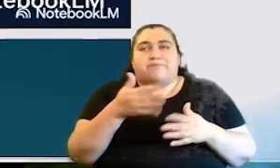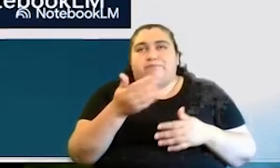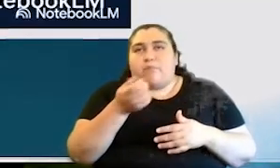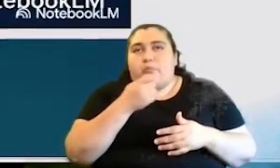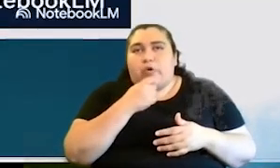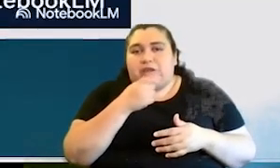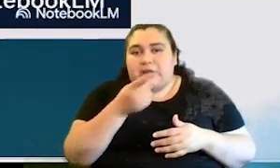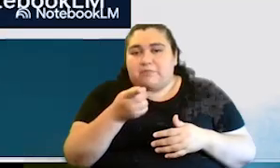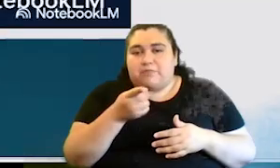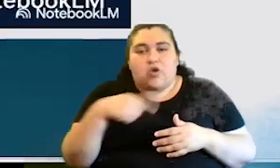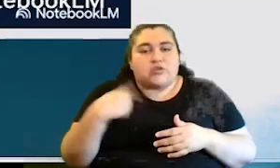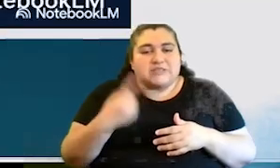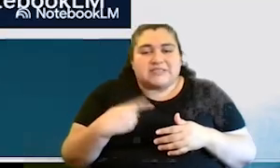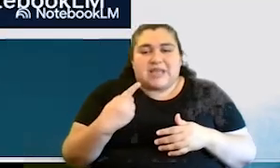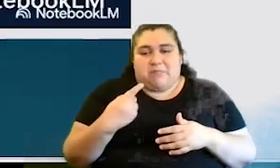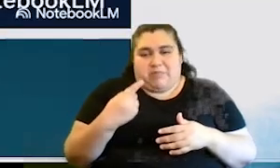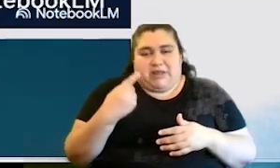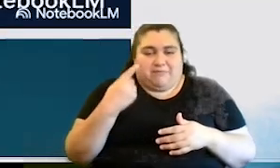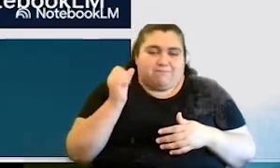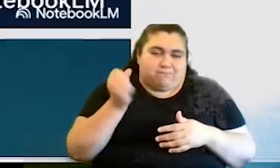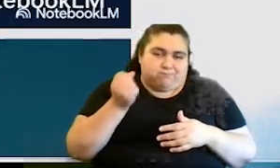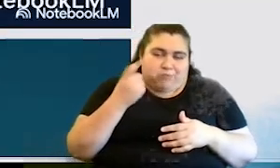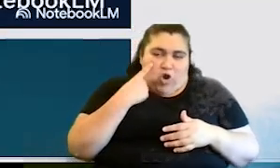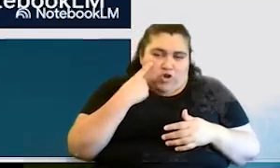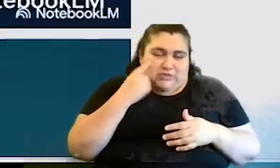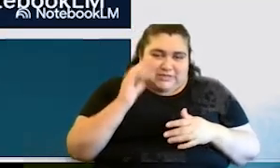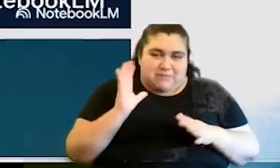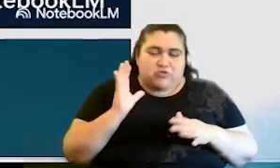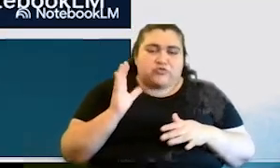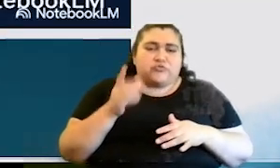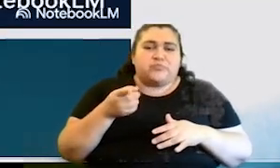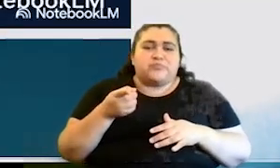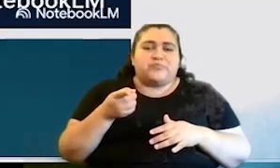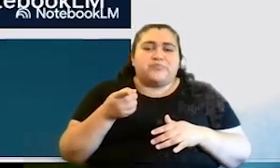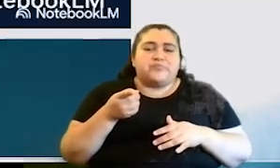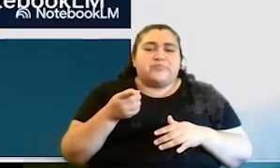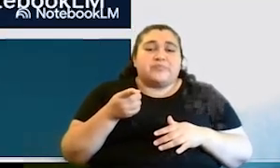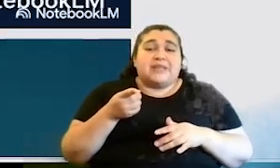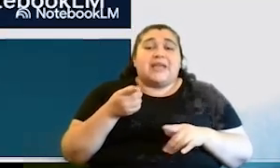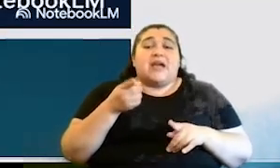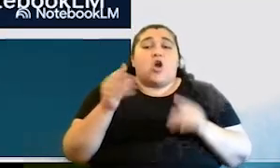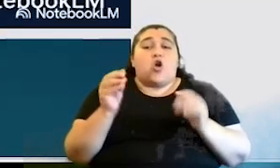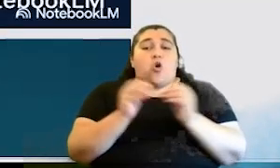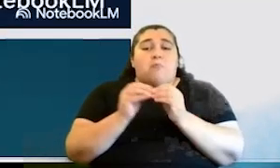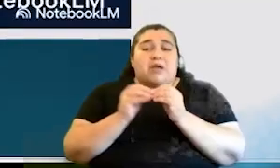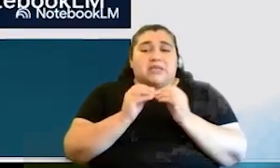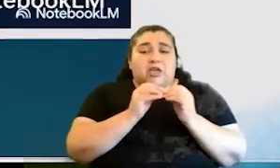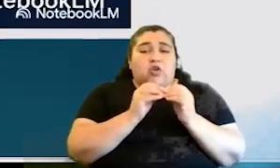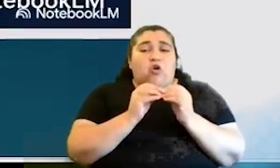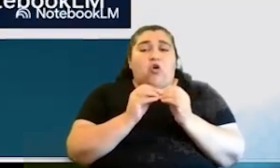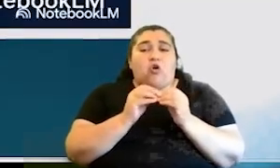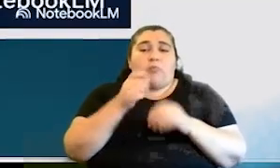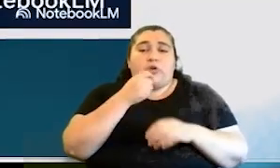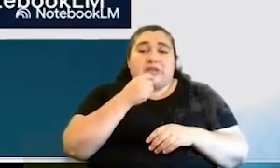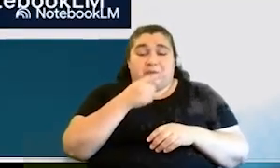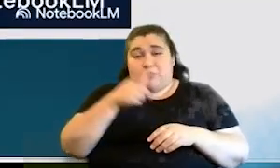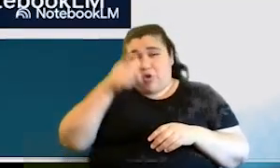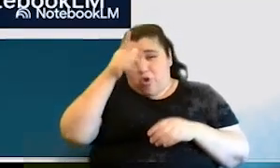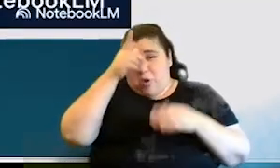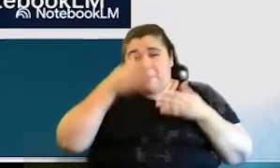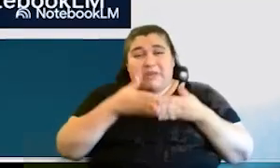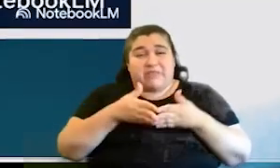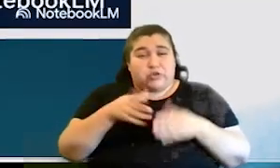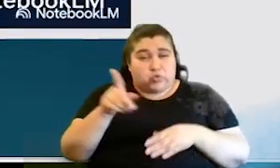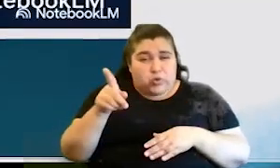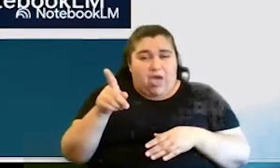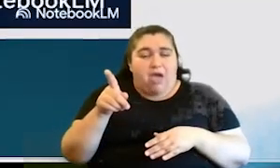en el caso típico nosotros hemos en algunas oportunidades explicado CIRADIG para los compañeros de la prefectura. Ellos